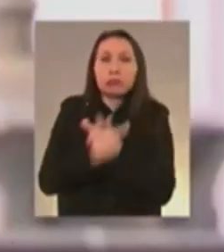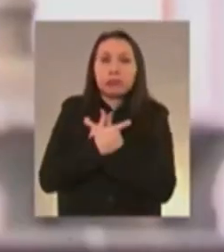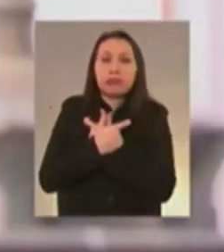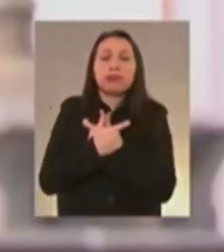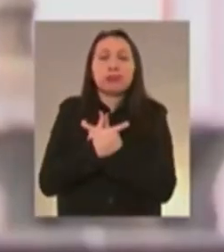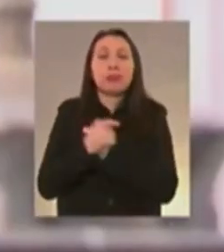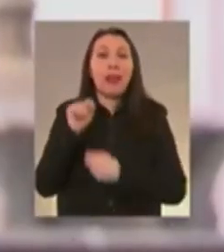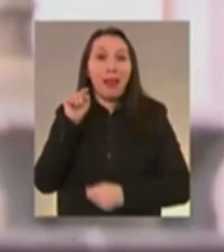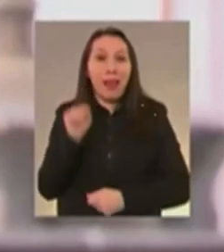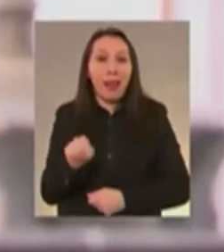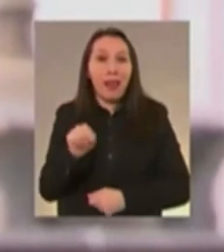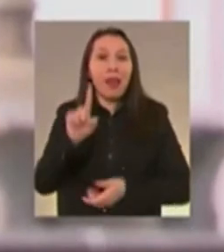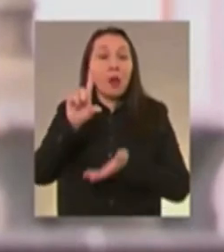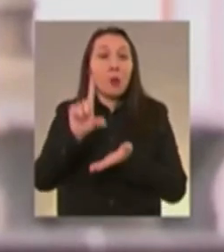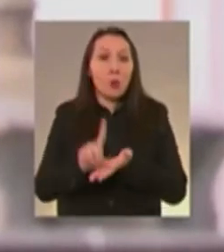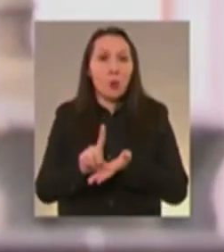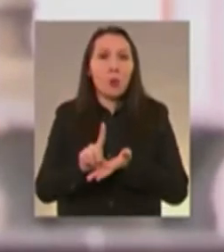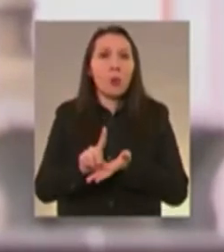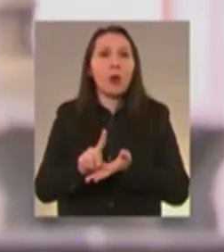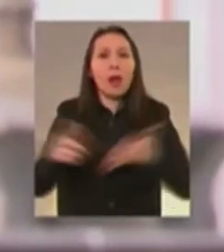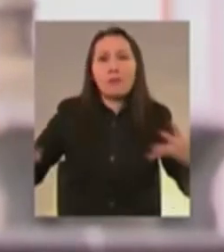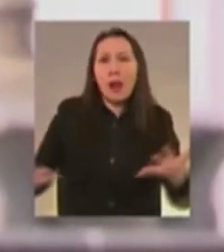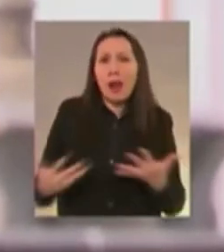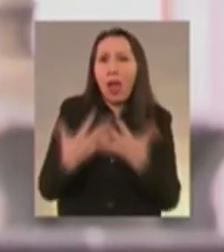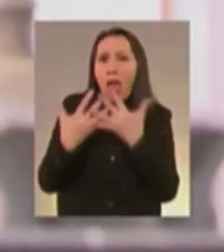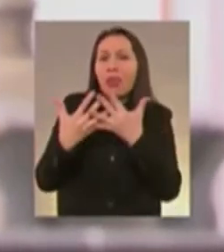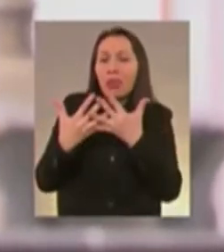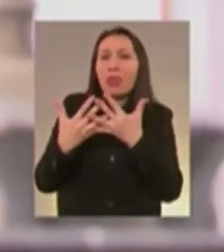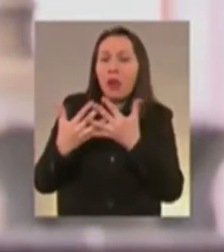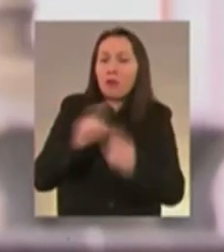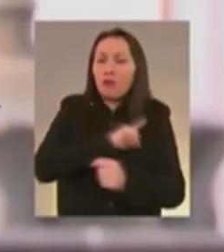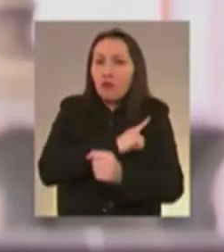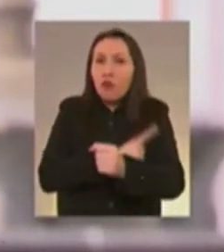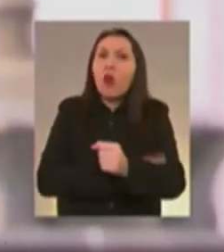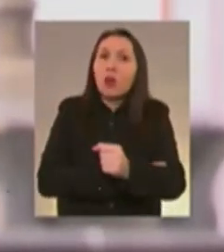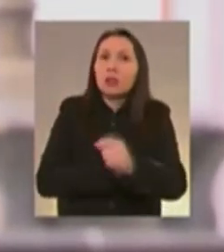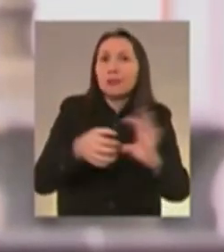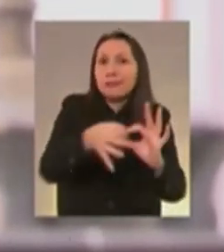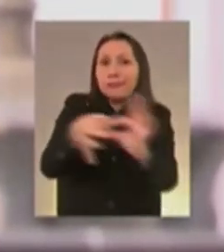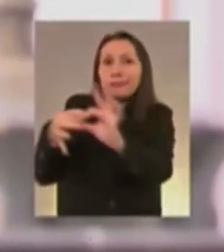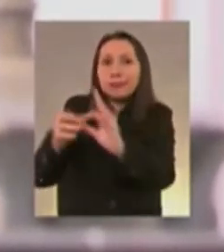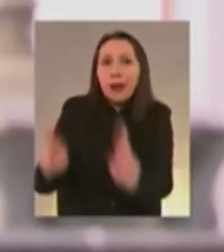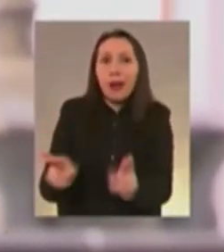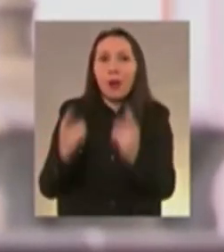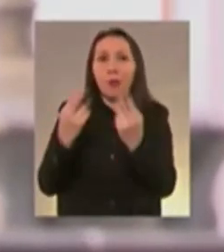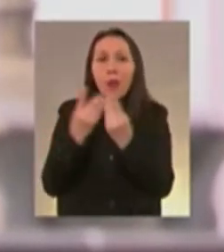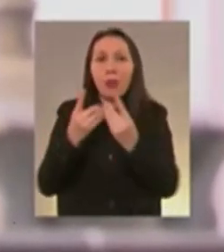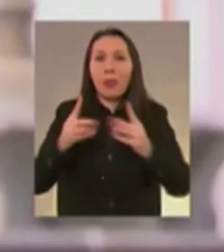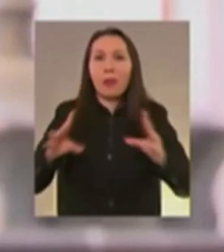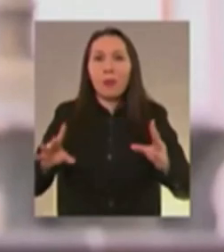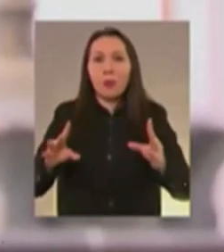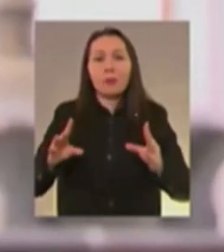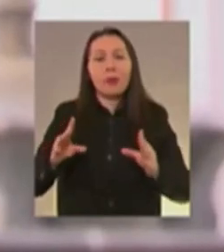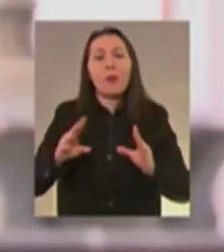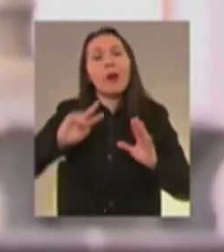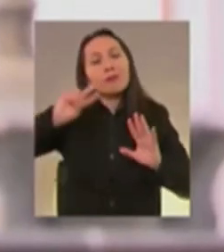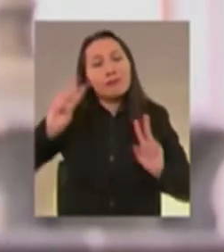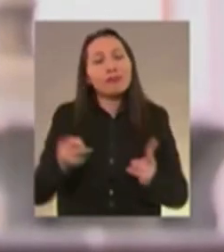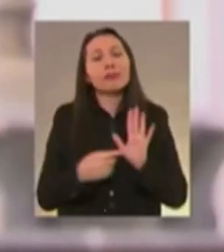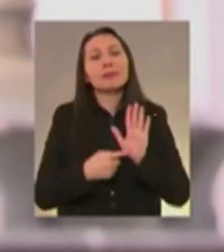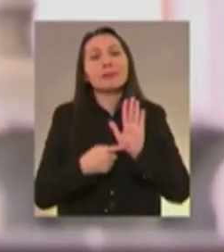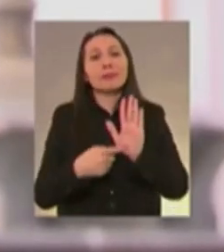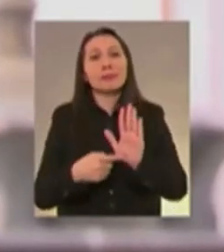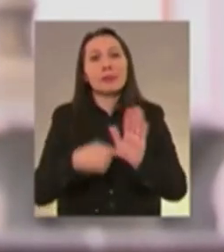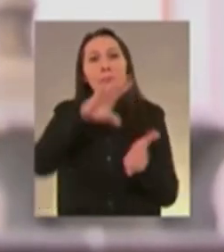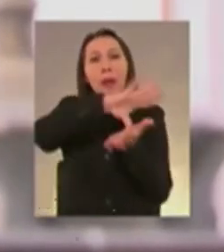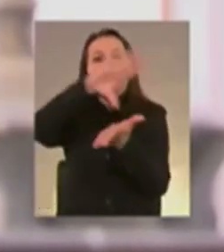Desde allí, creyeron una red poderosa que fue clave para la recuperación de la democracia. Como símbolo de todos esos